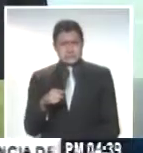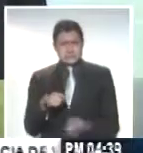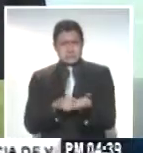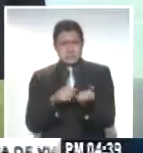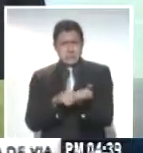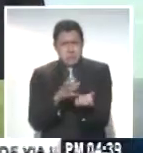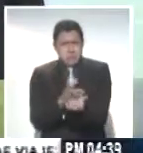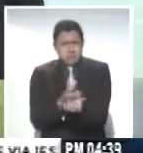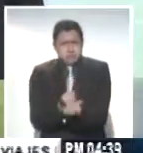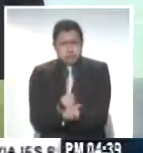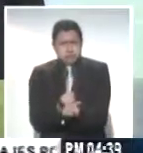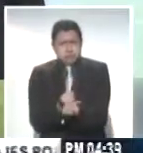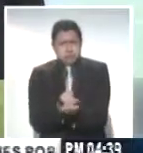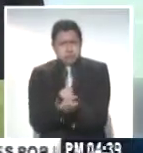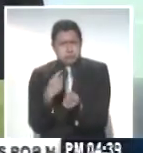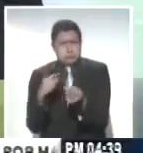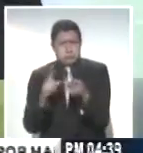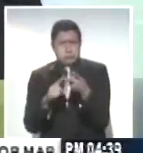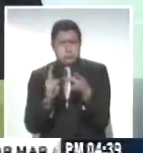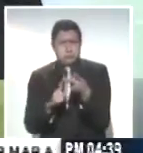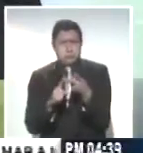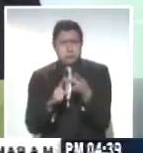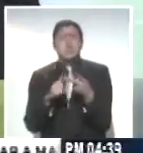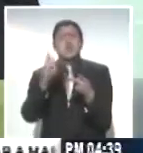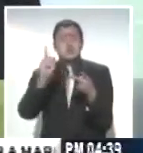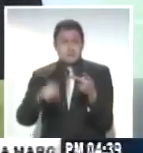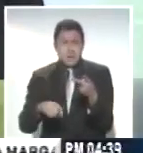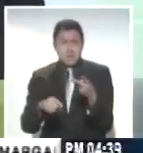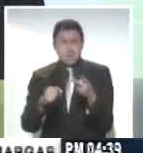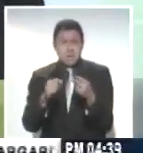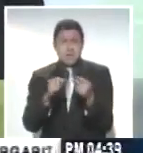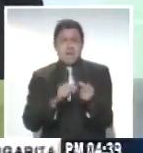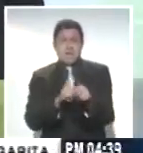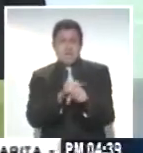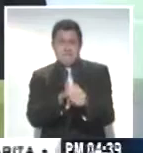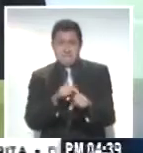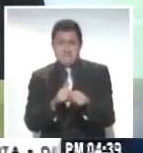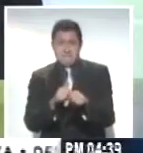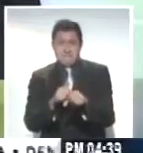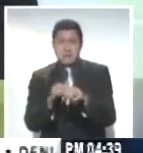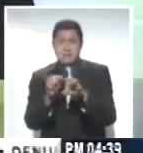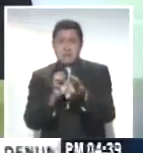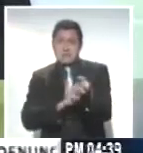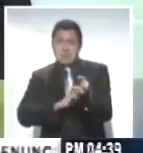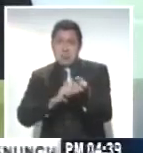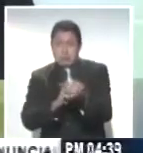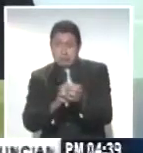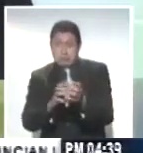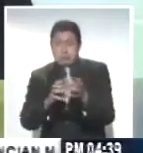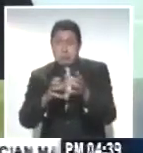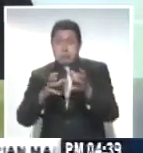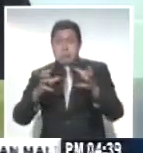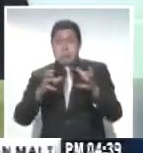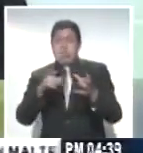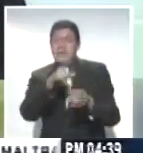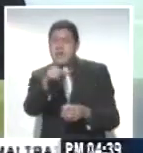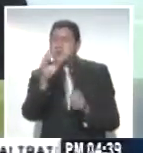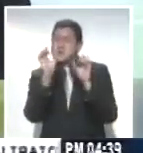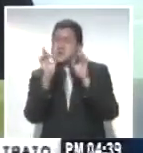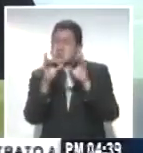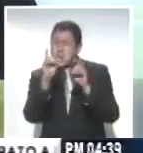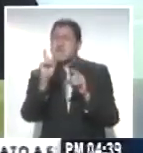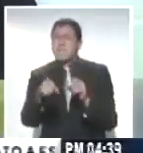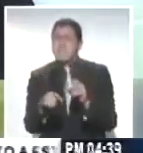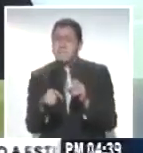compresión del nervio mediano, sino que también presentan inflamaciones de los tendones, y es muy frecuente que en ellos también se